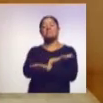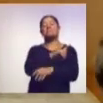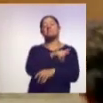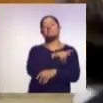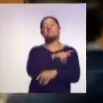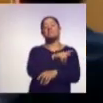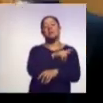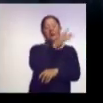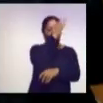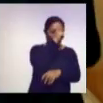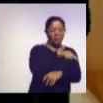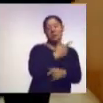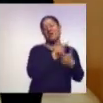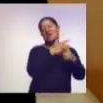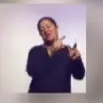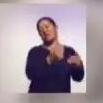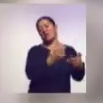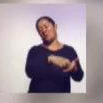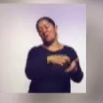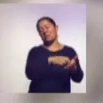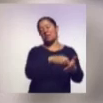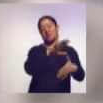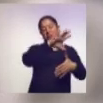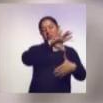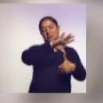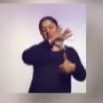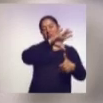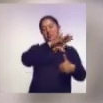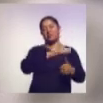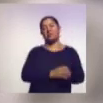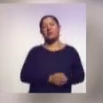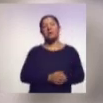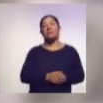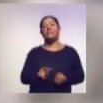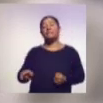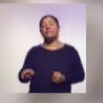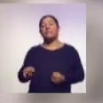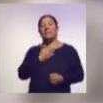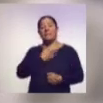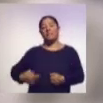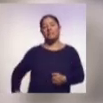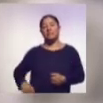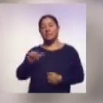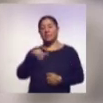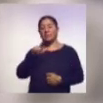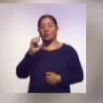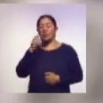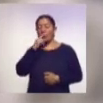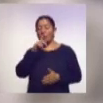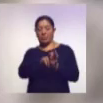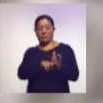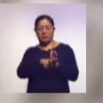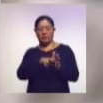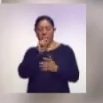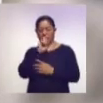del Norte. El presidente Andrés Manuel López Obrador, en un video publicado en su cuenta de Twitter, consideró que la aprobación